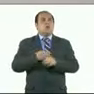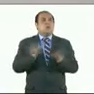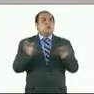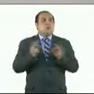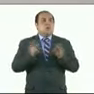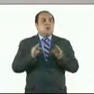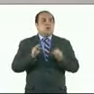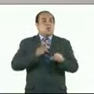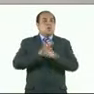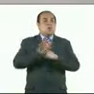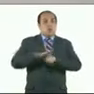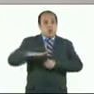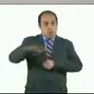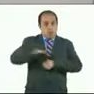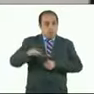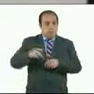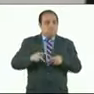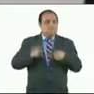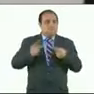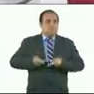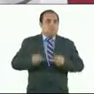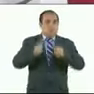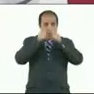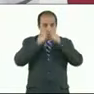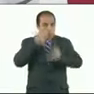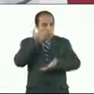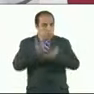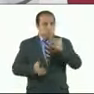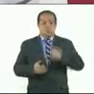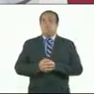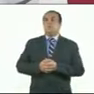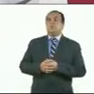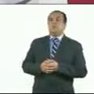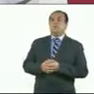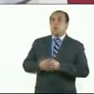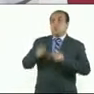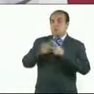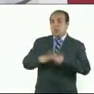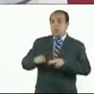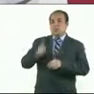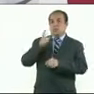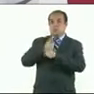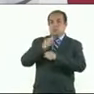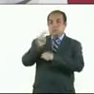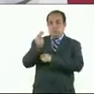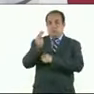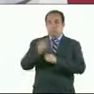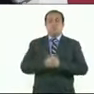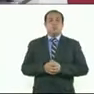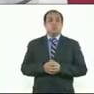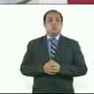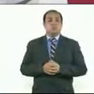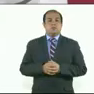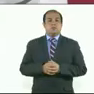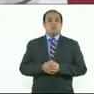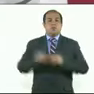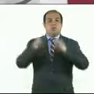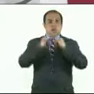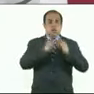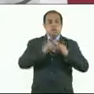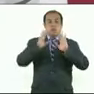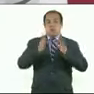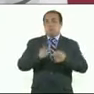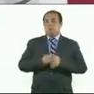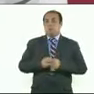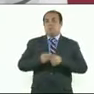esta ocasión? Gracias. Sí, precisamente iniciamos el día 1 de noviembre, esta campaña ya arrancó y